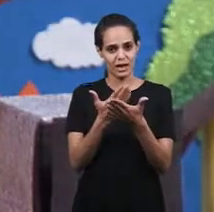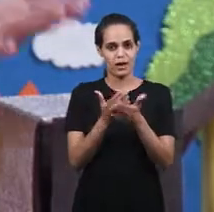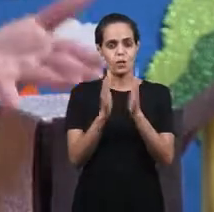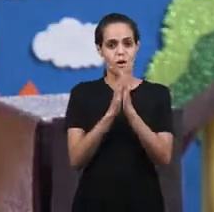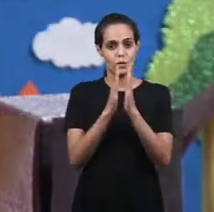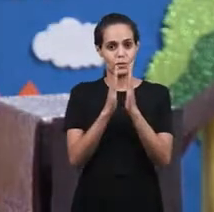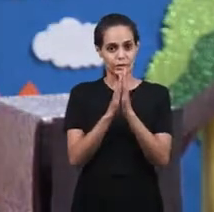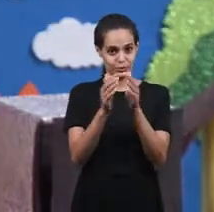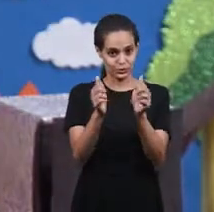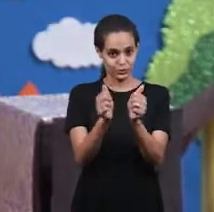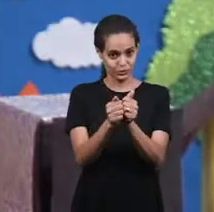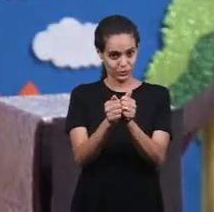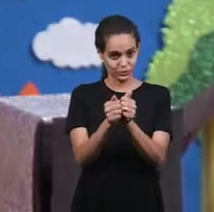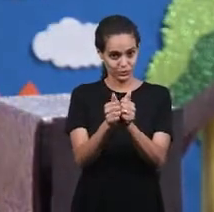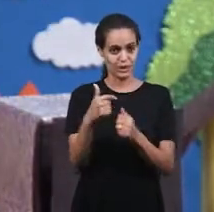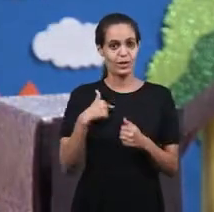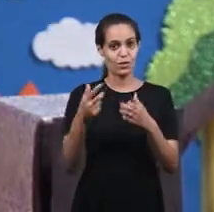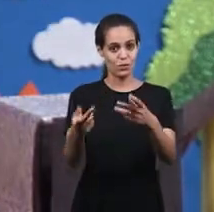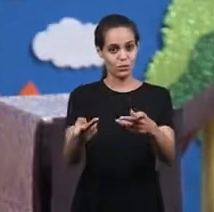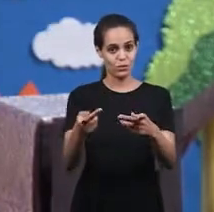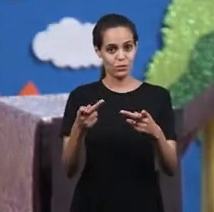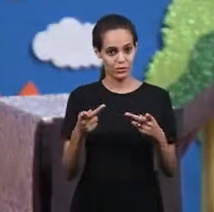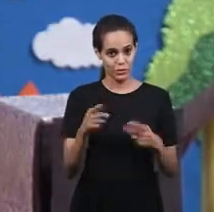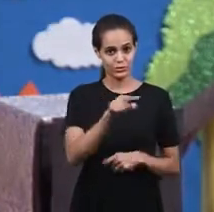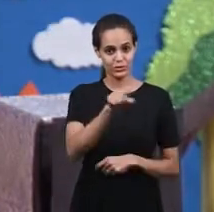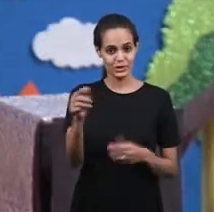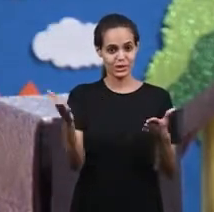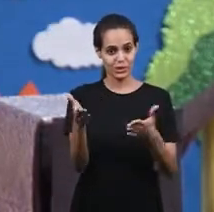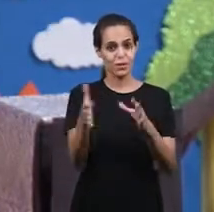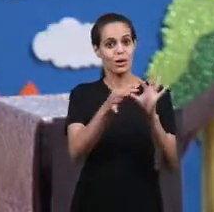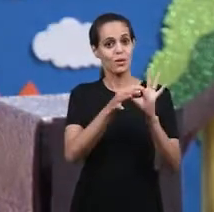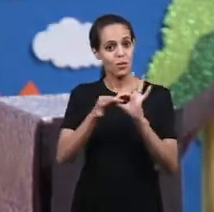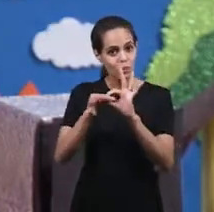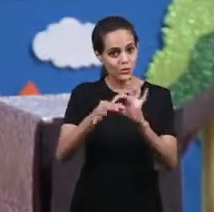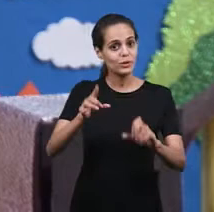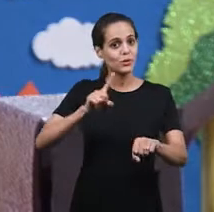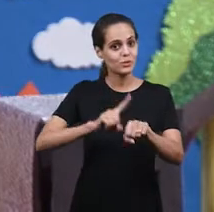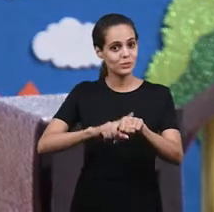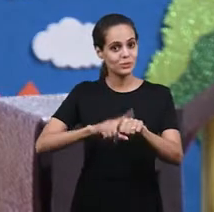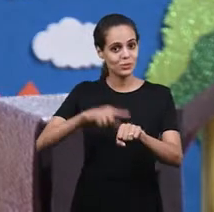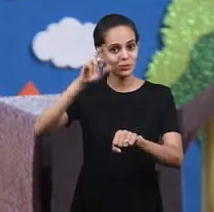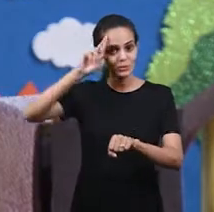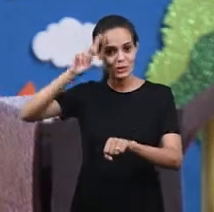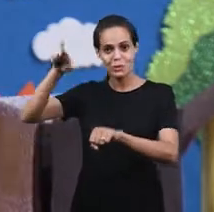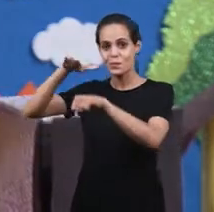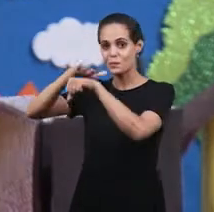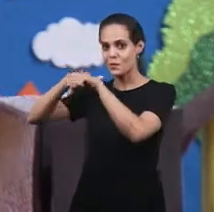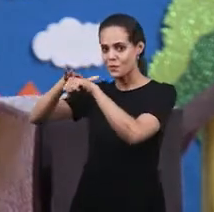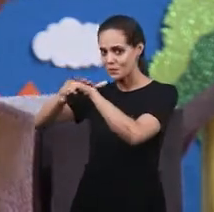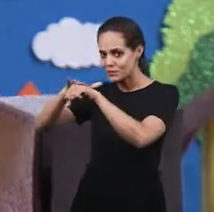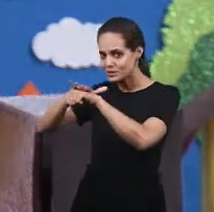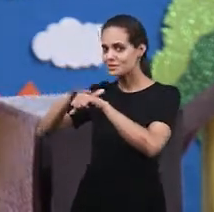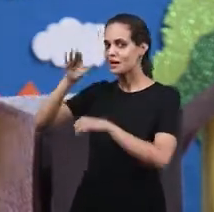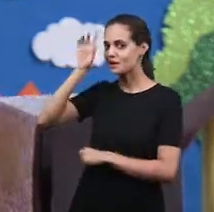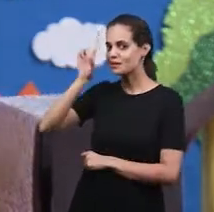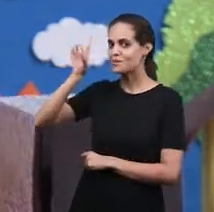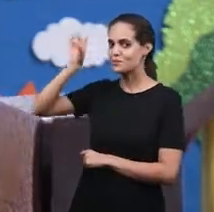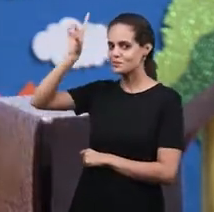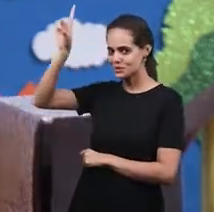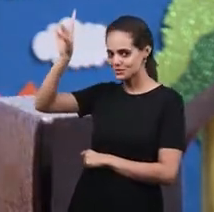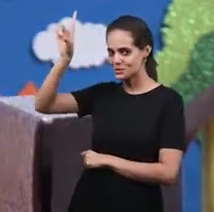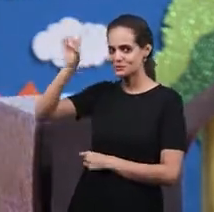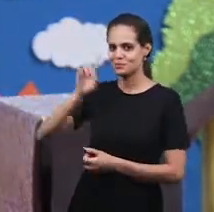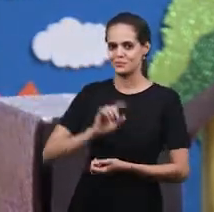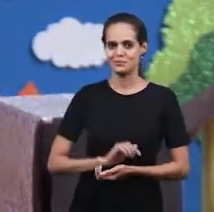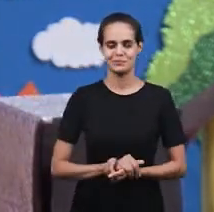Terminar nuestra clase orando juntos. Yo les invito a ustedes a cerrar los ojos para hablar una vez más